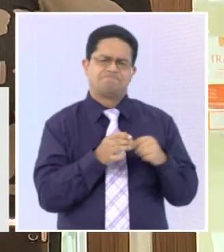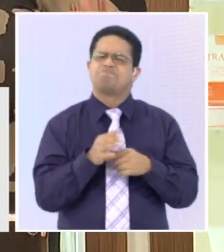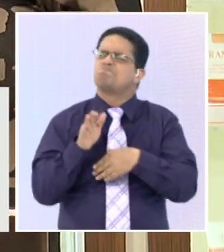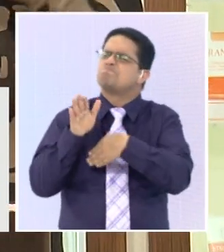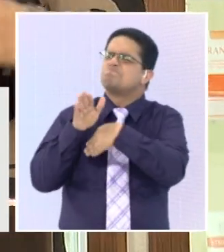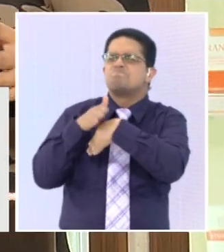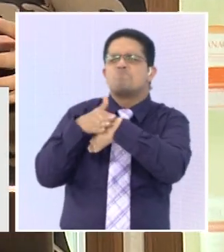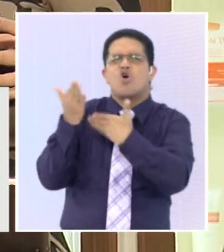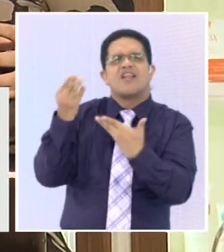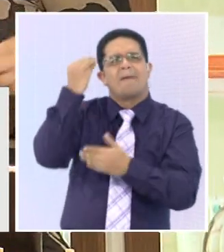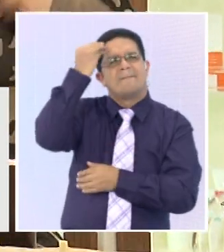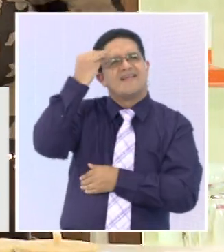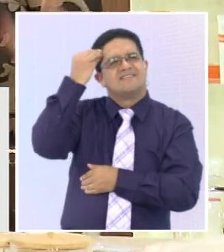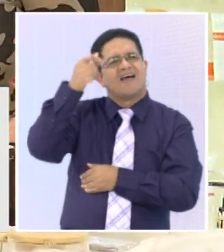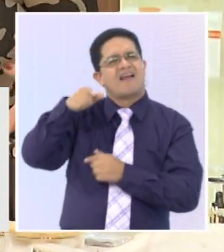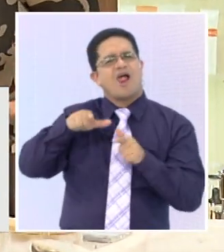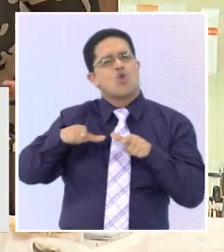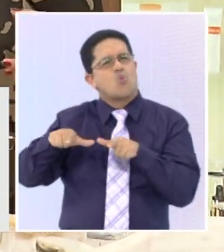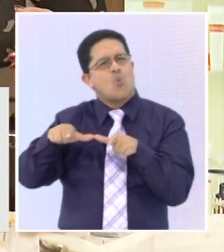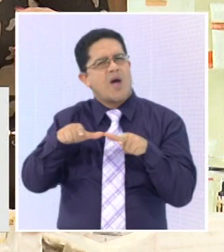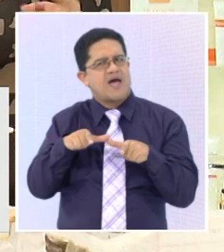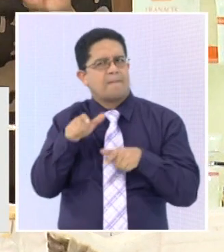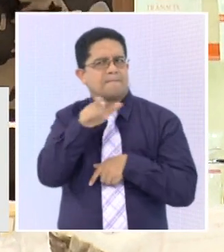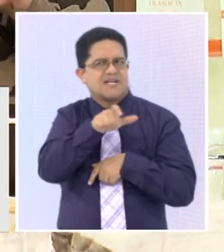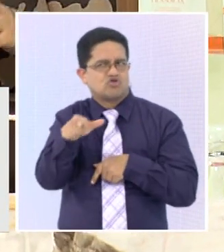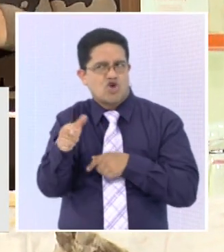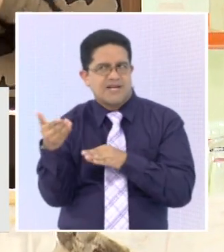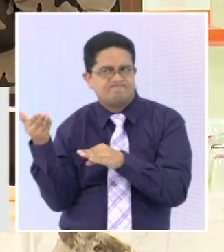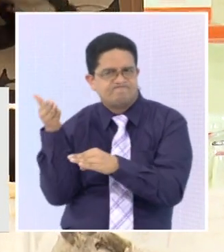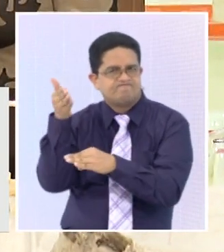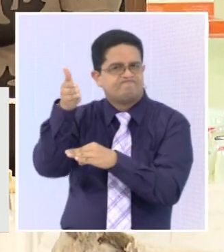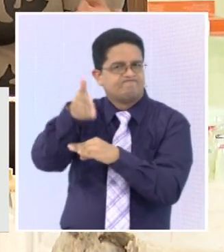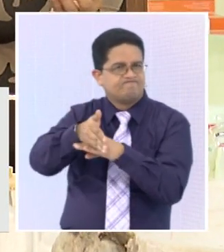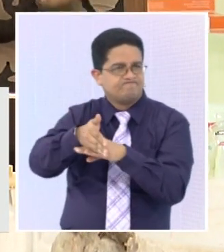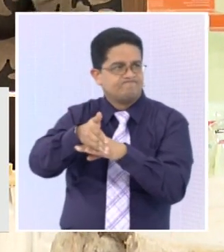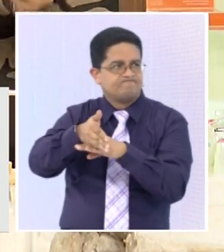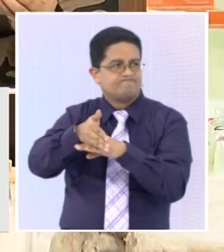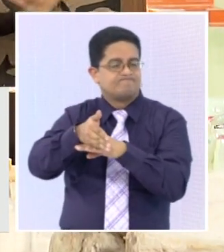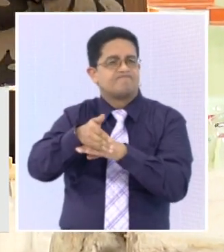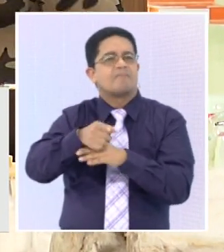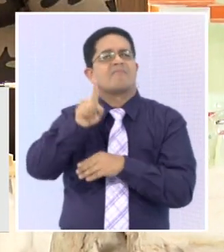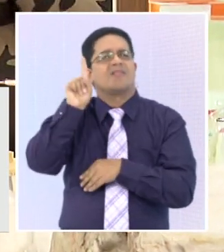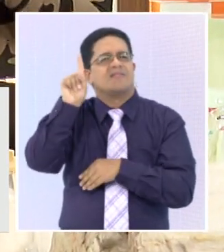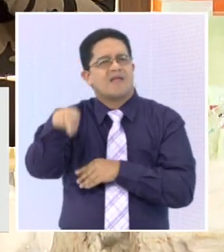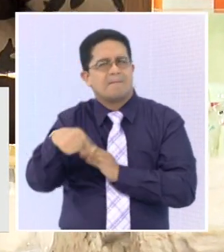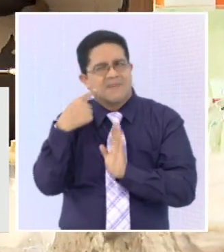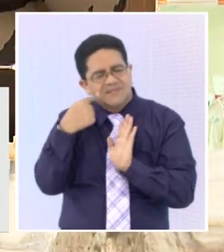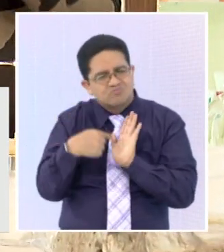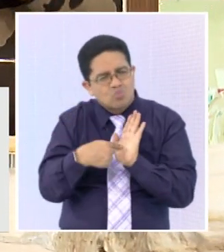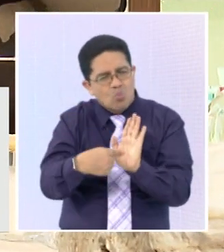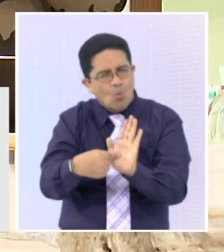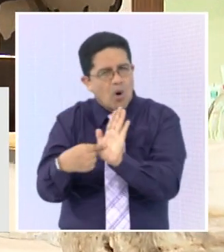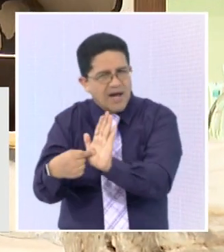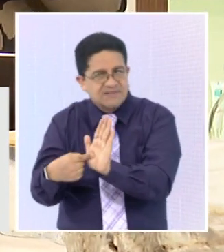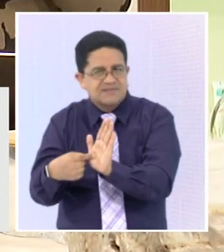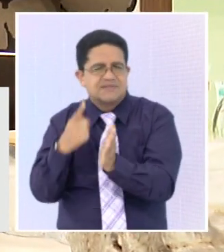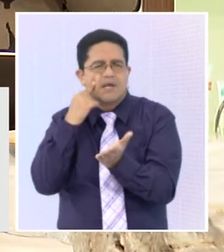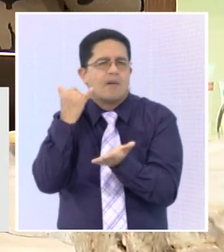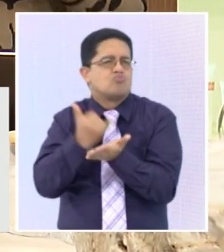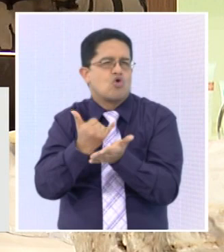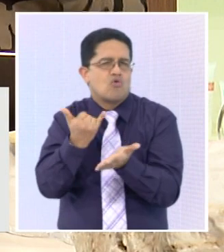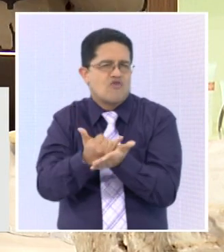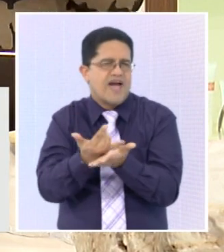en espacios en donde el paciente pueda acudir, poder tener también las muestras y poder probar